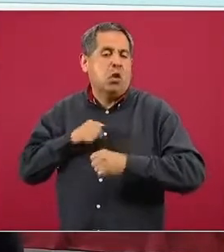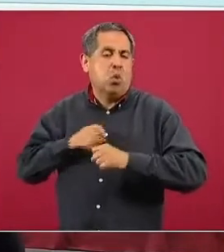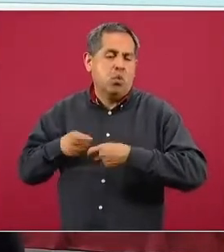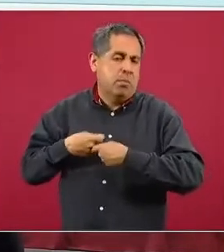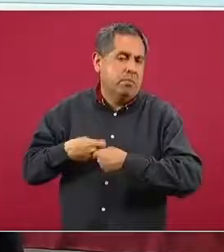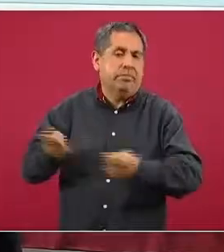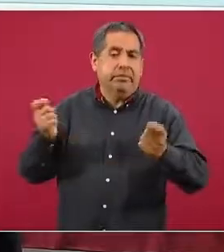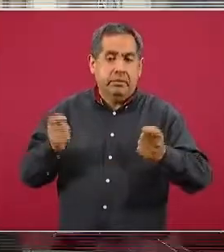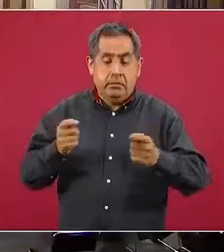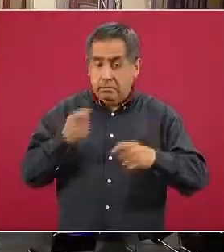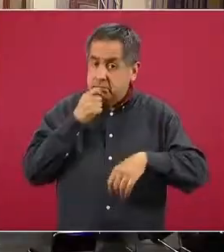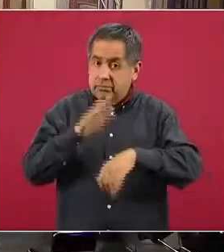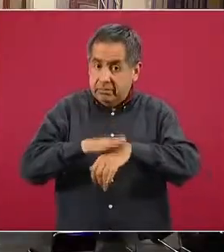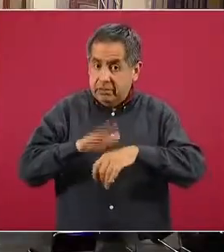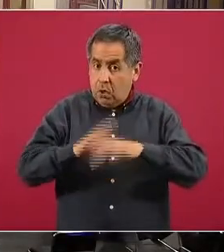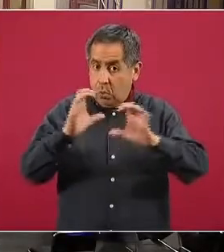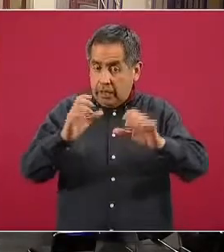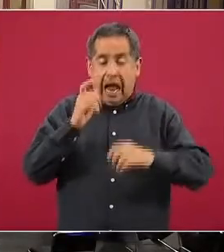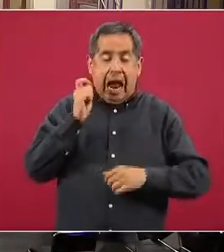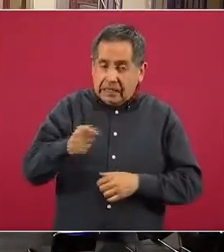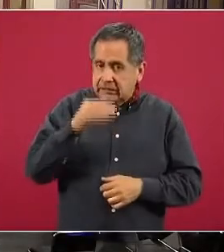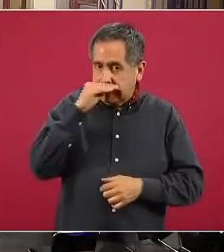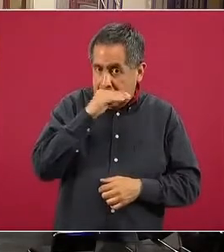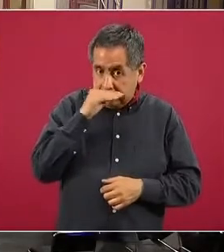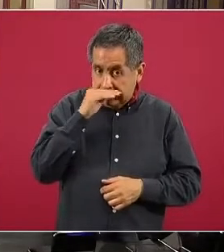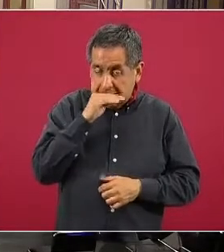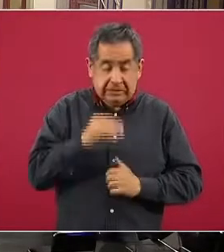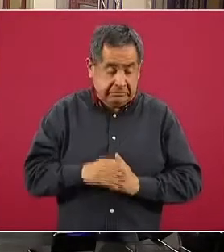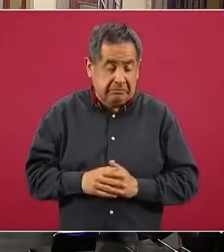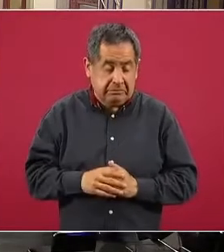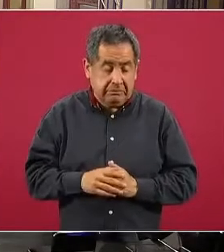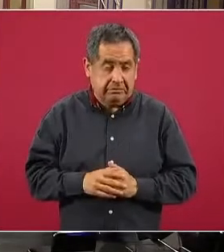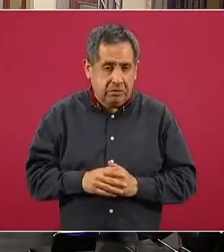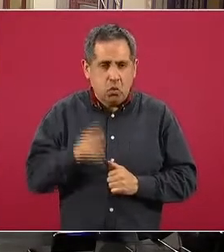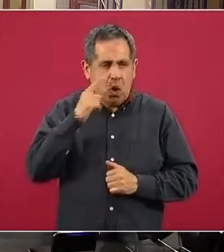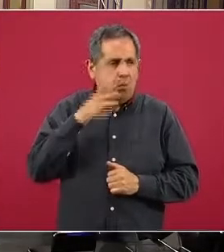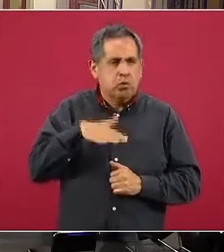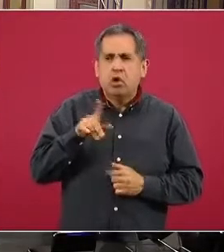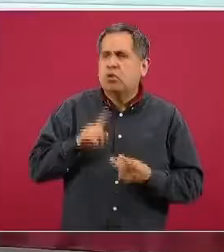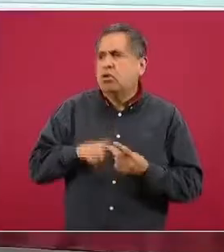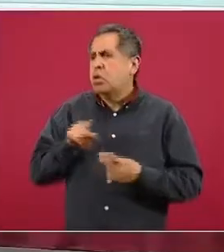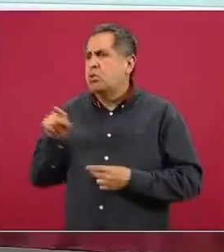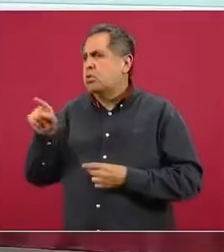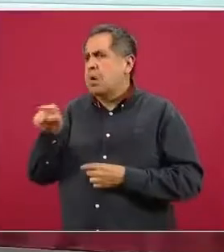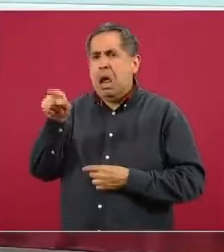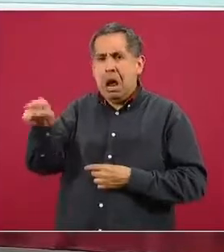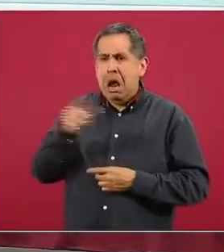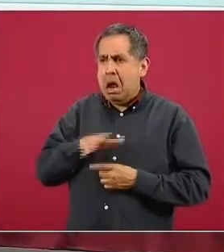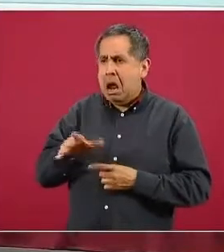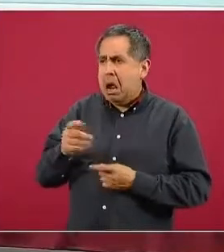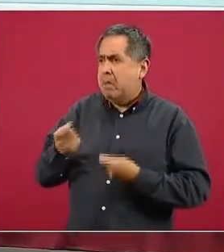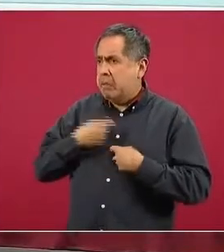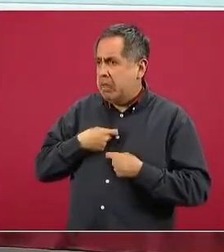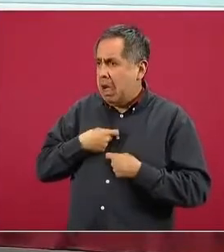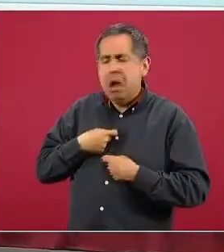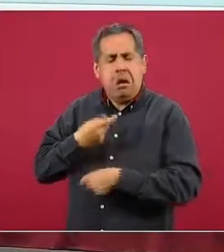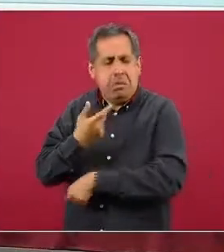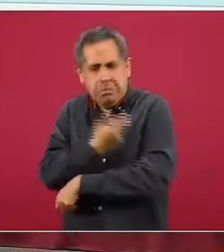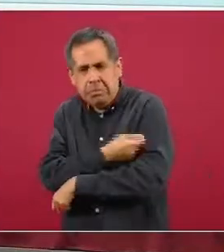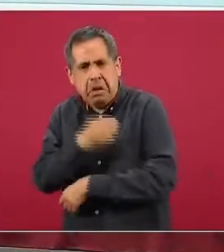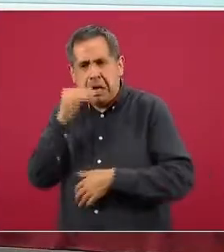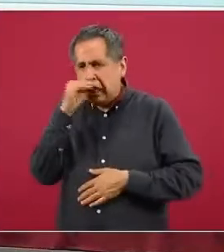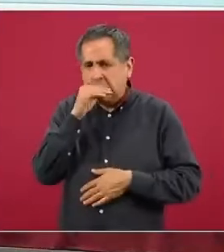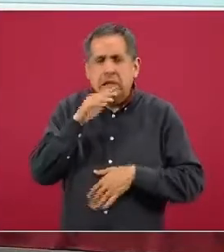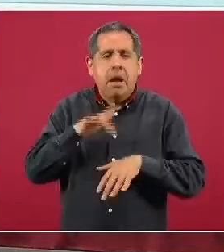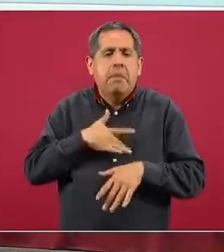hay que estar muy atentos y busquemos la vacuna en el sistema institucional, dado que tiene todas las garantías para dar una